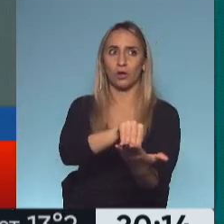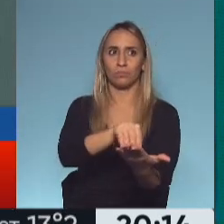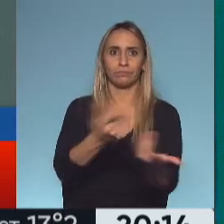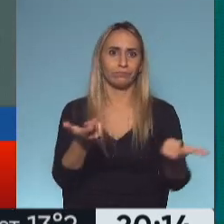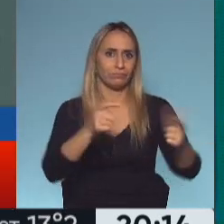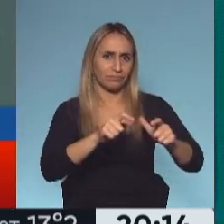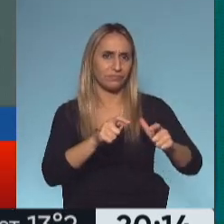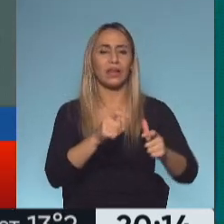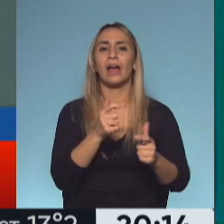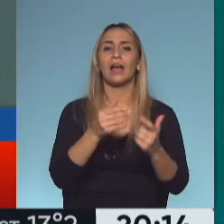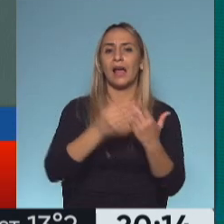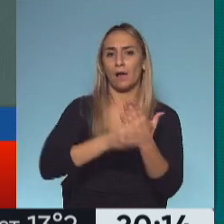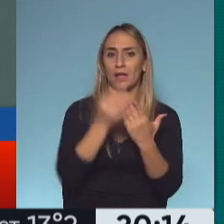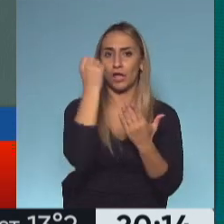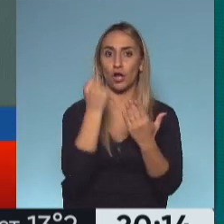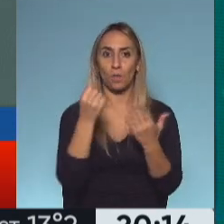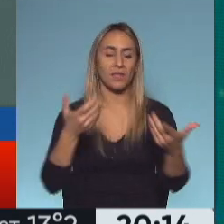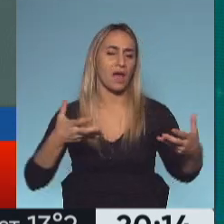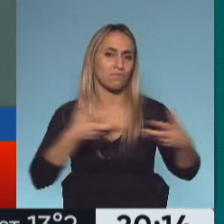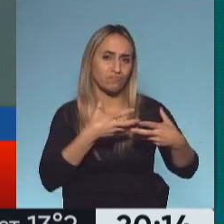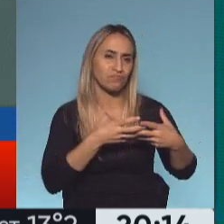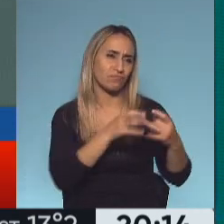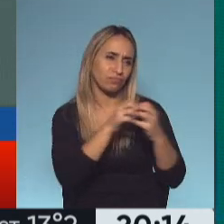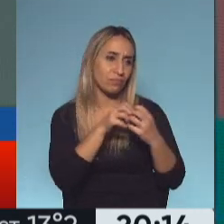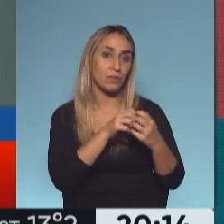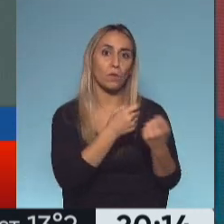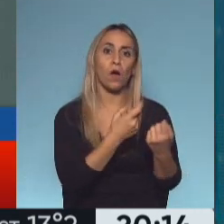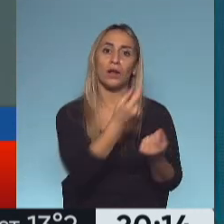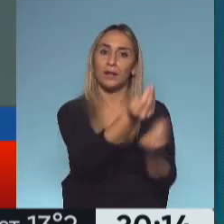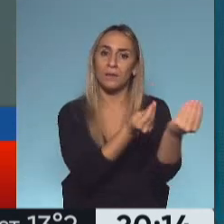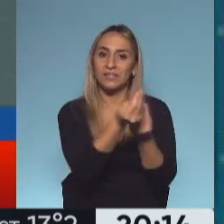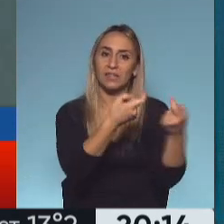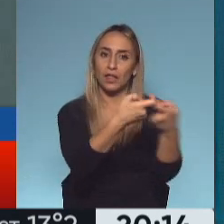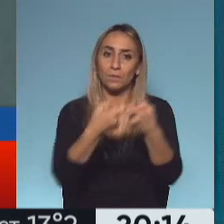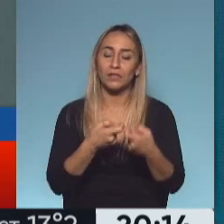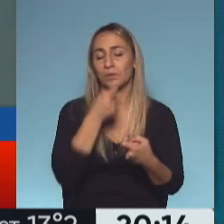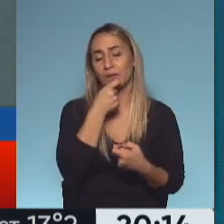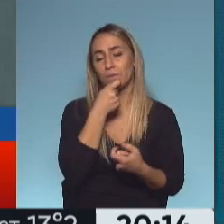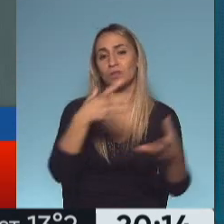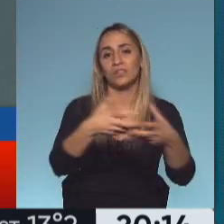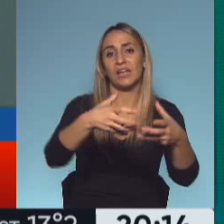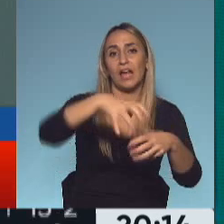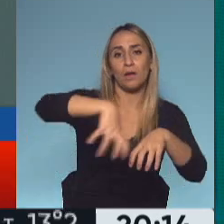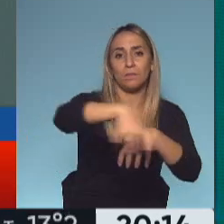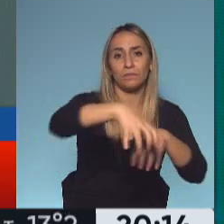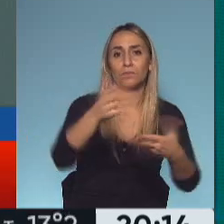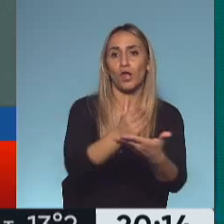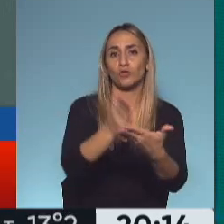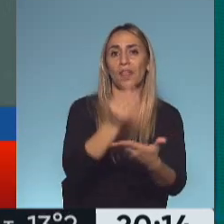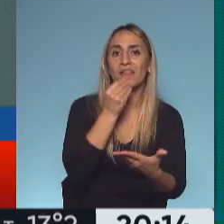de gabinete económico donde se juntan con las principales caras de los formadores de precios del sector alimenticio, por ejemplo, luego